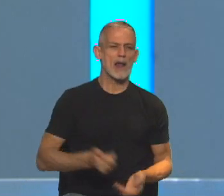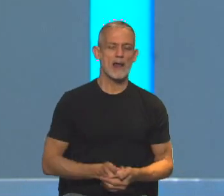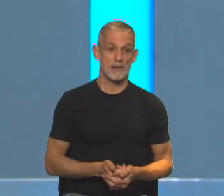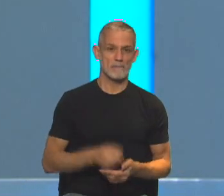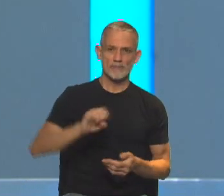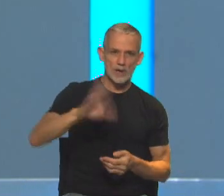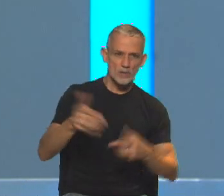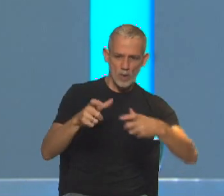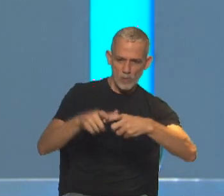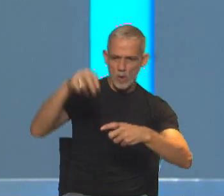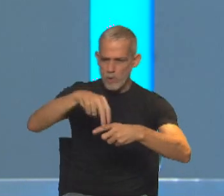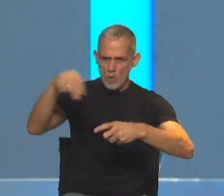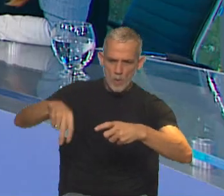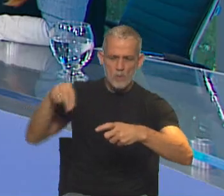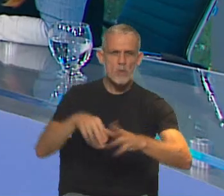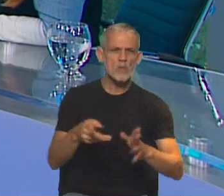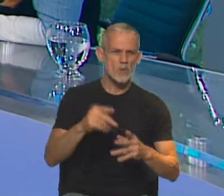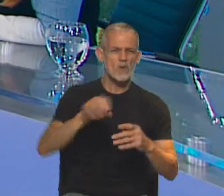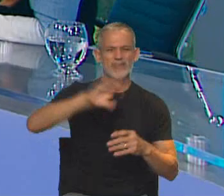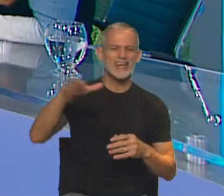Campo Minado, la obra de teatro aparece mucho, ¿no?